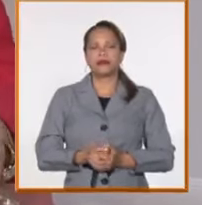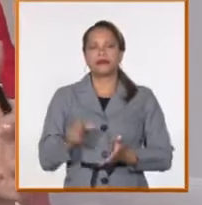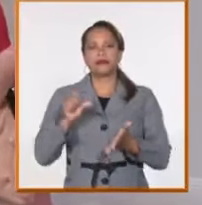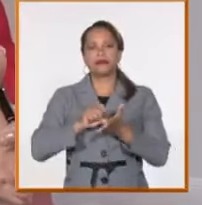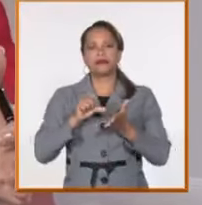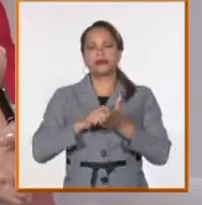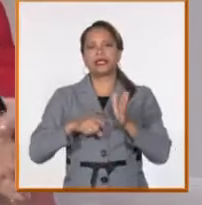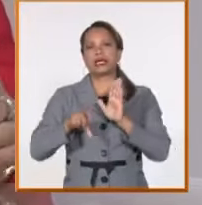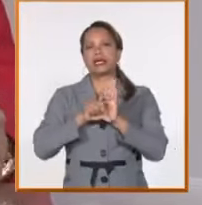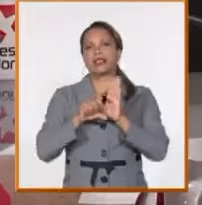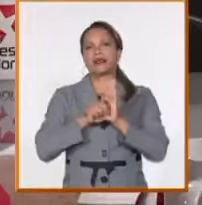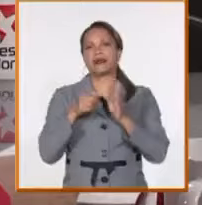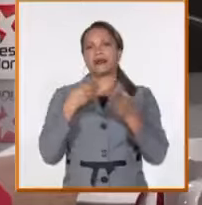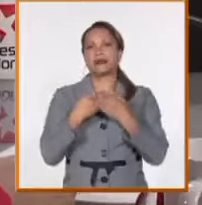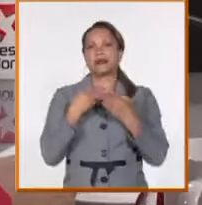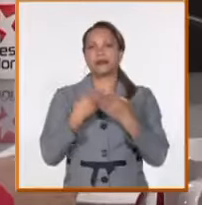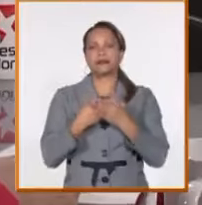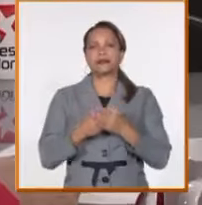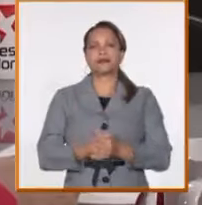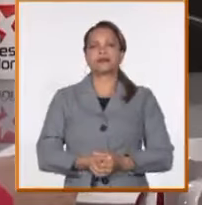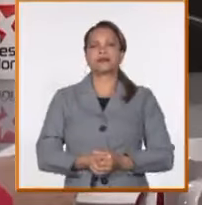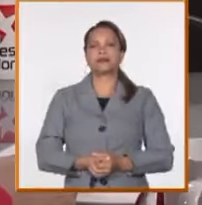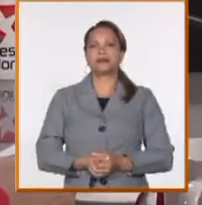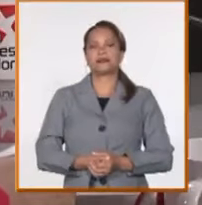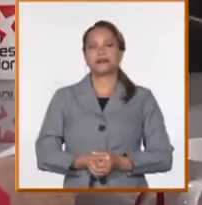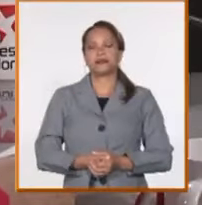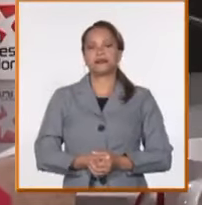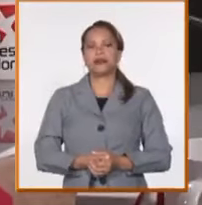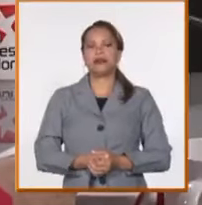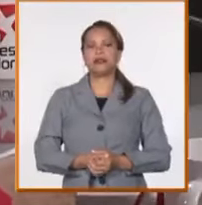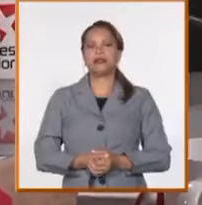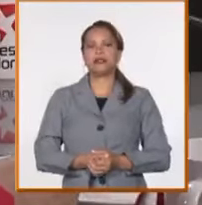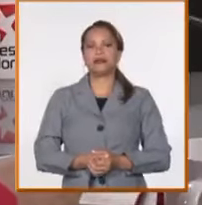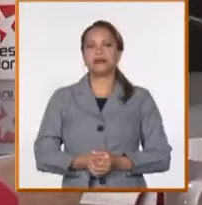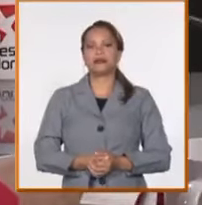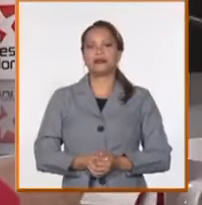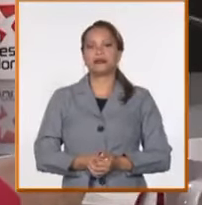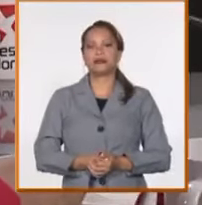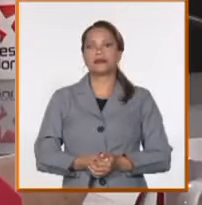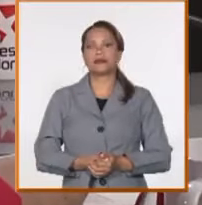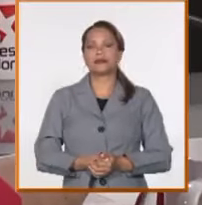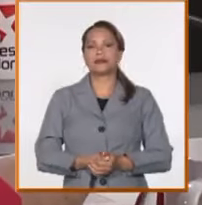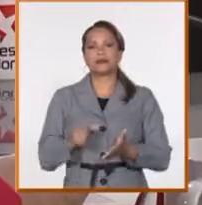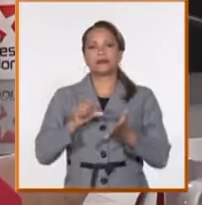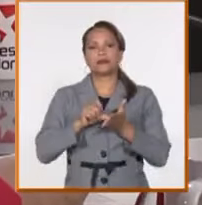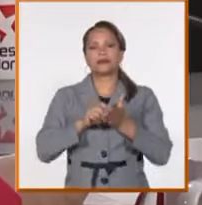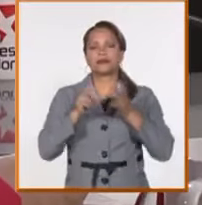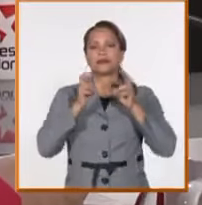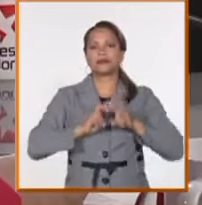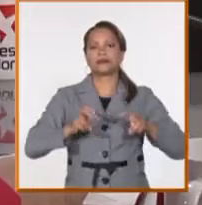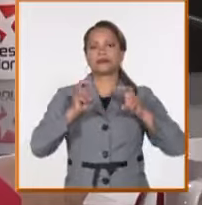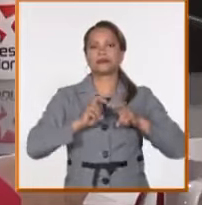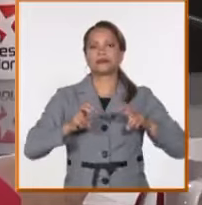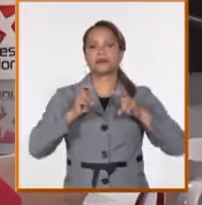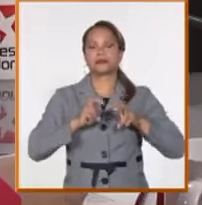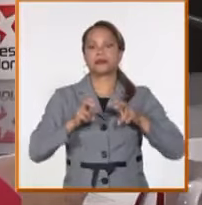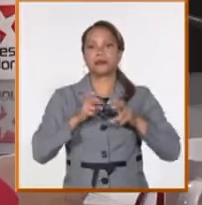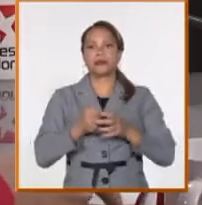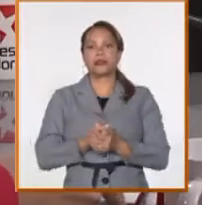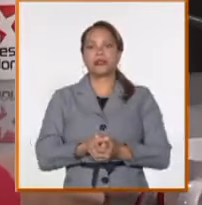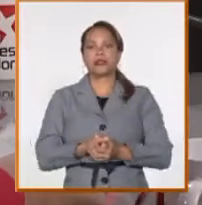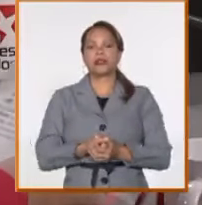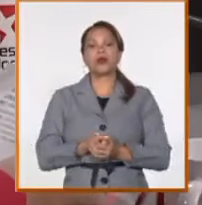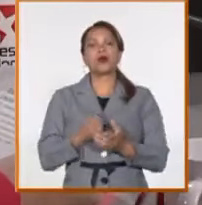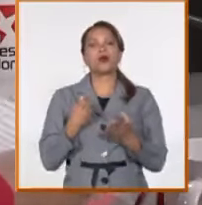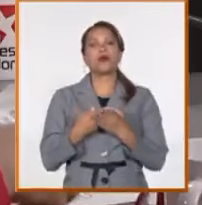categoría de empresa y entonces en es pro esa transformación como lo hacía el centro de Industria química también pasó a ser una una